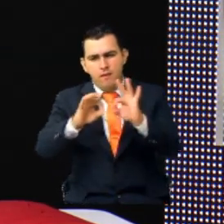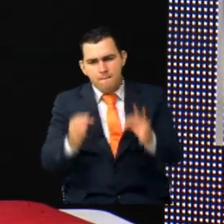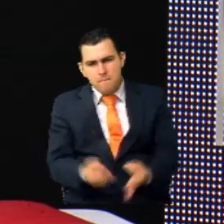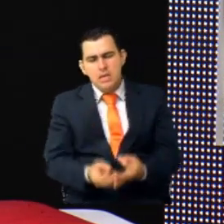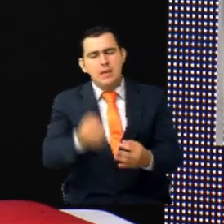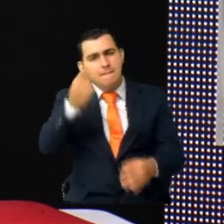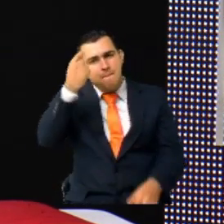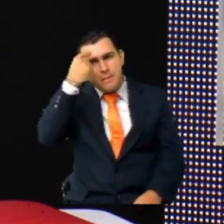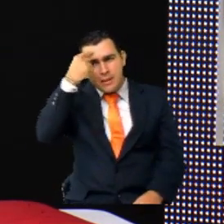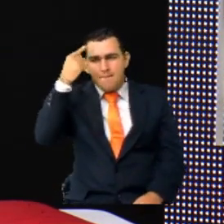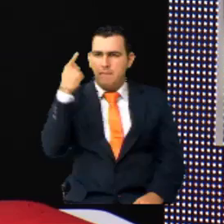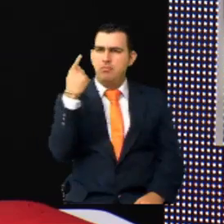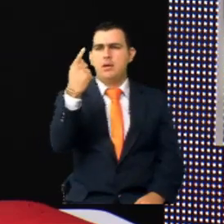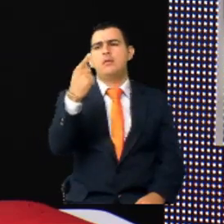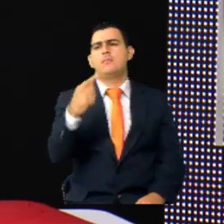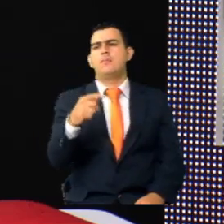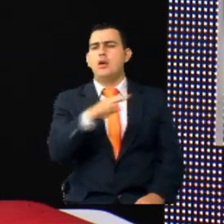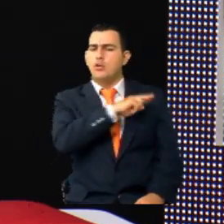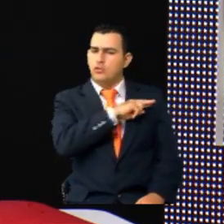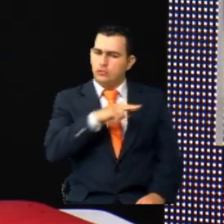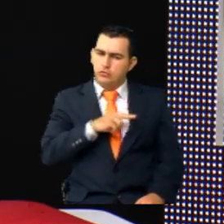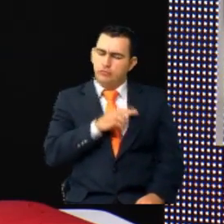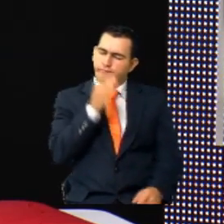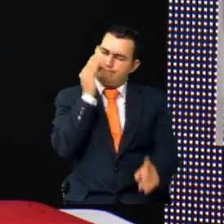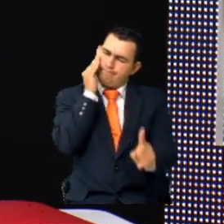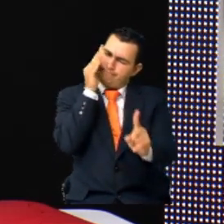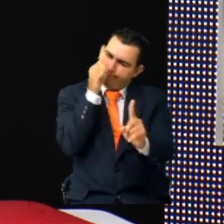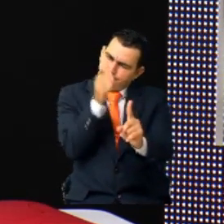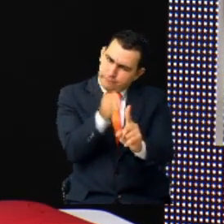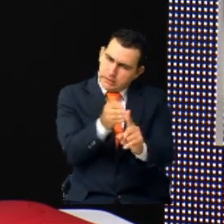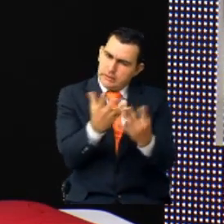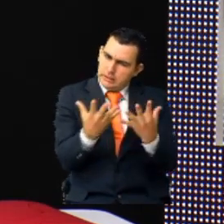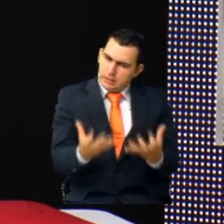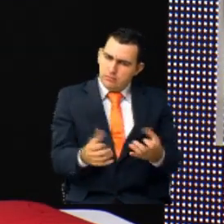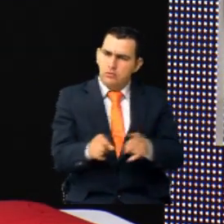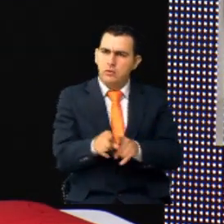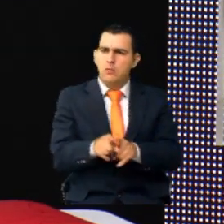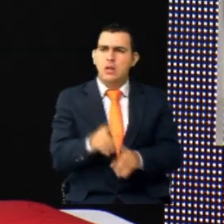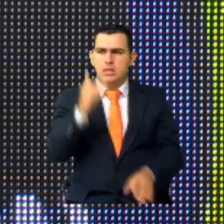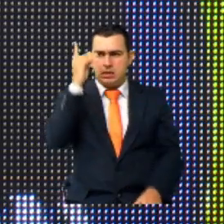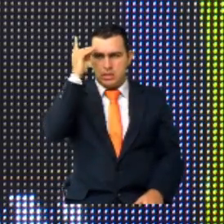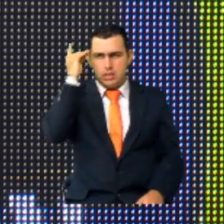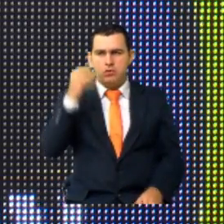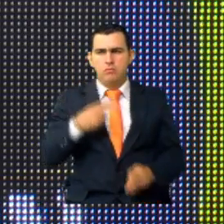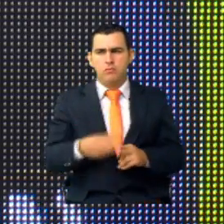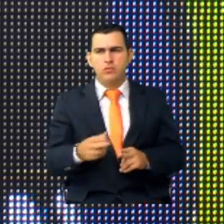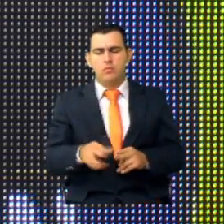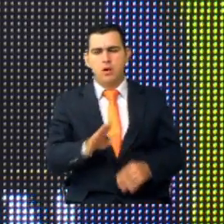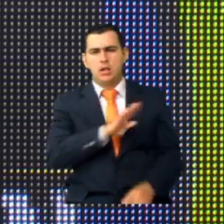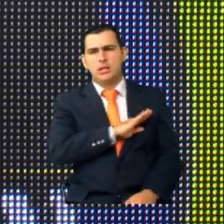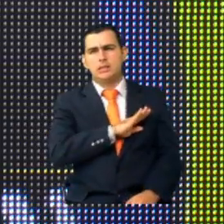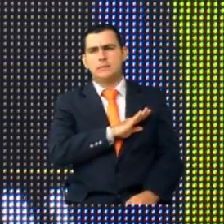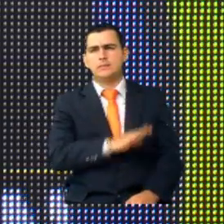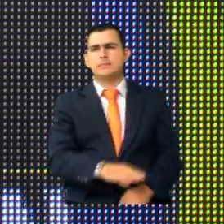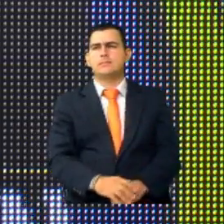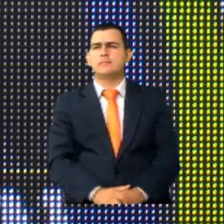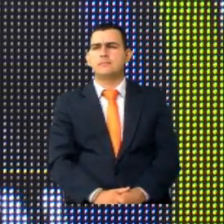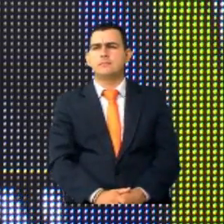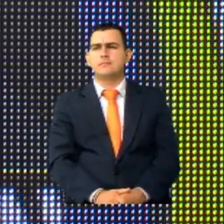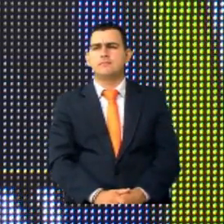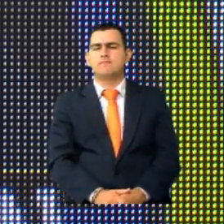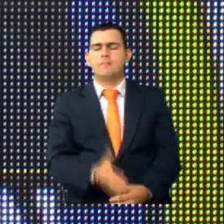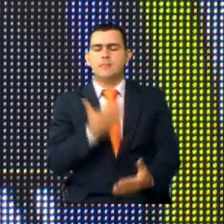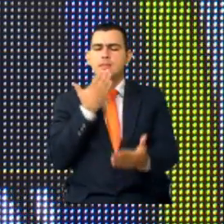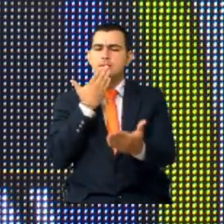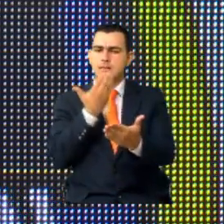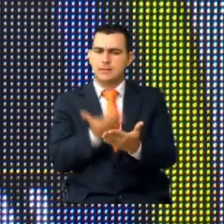allá seguiremos trabajando la campaña de Darío Alcalde. Gracias, candidato, por su intervención.